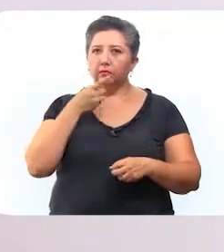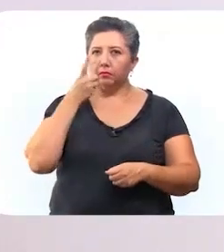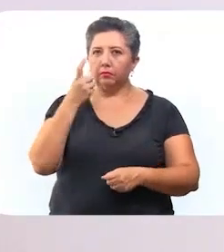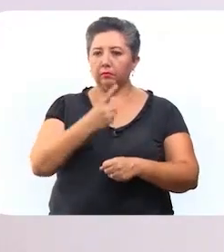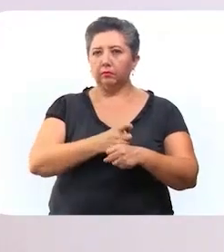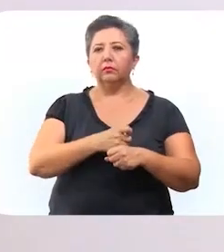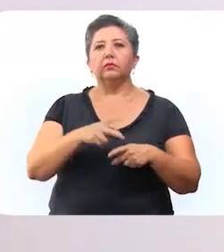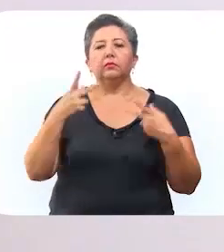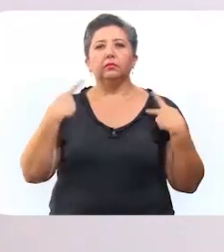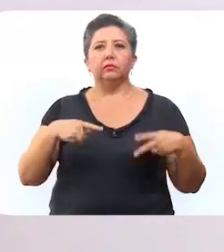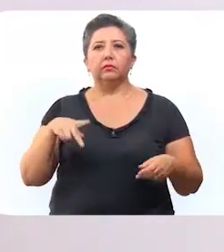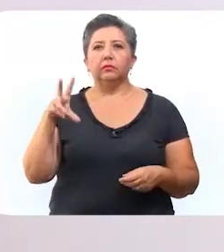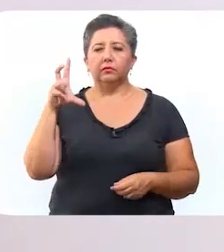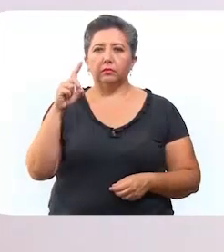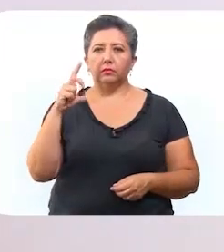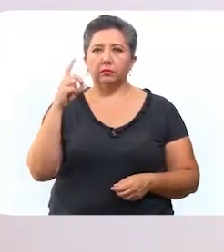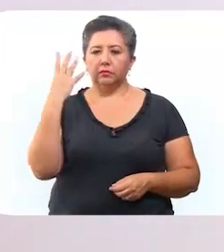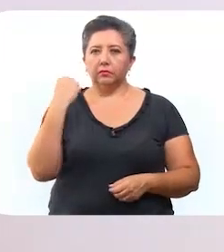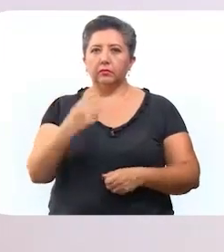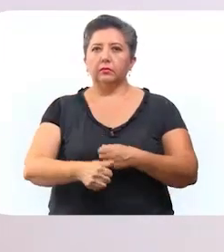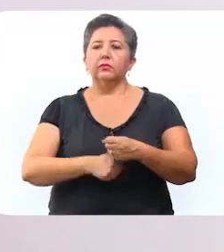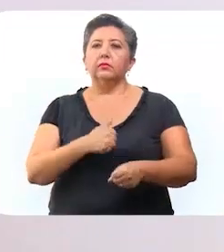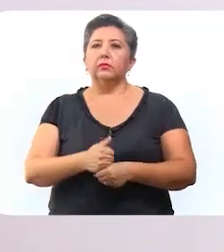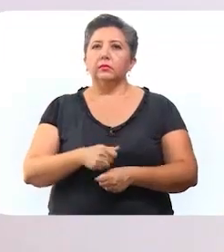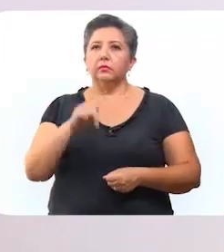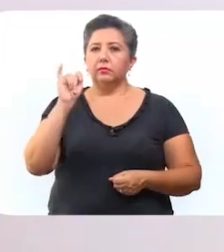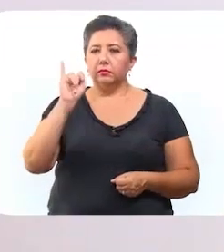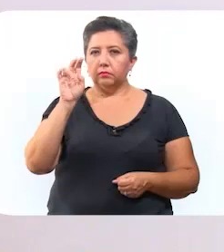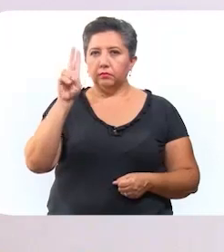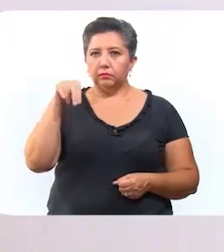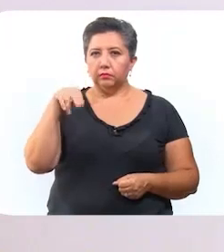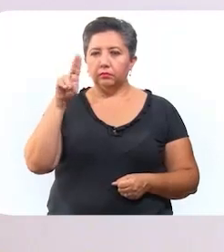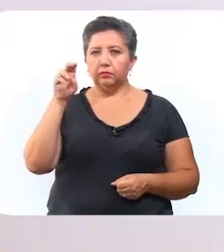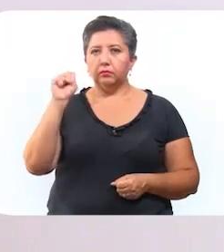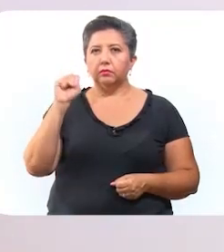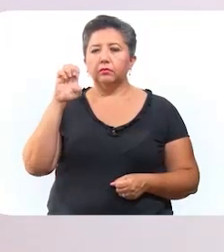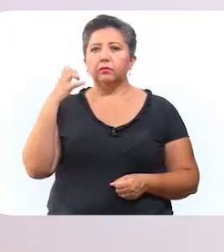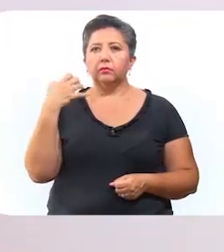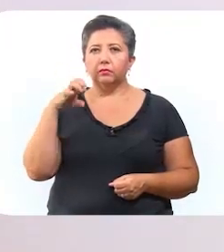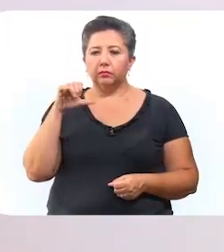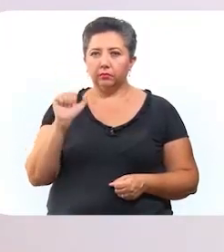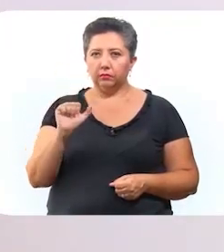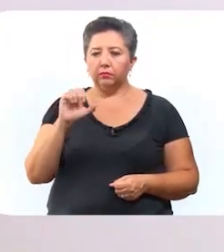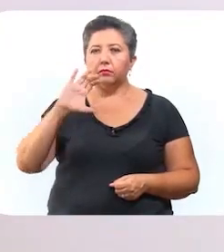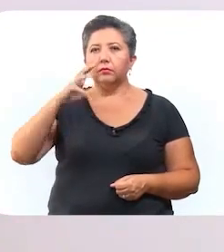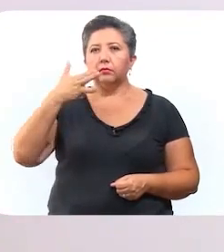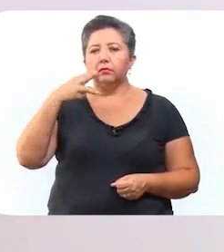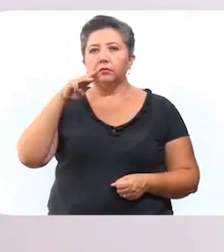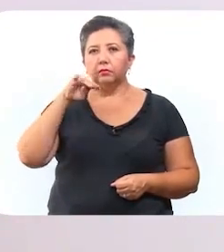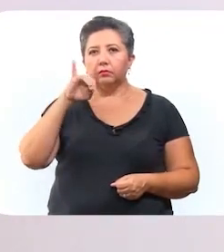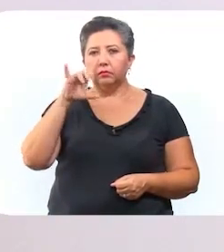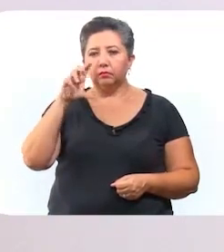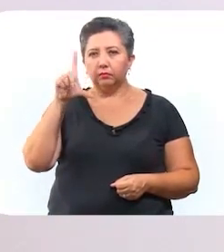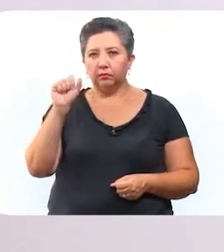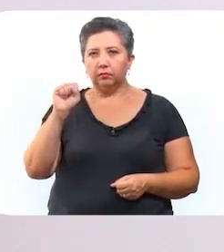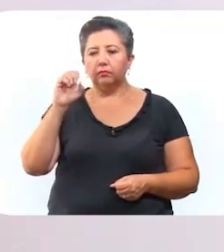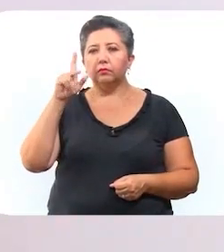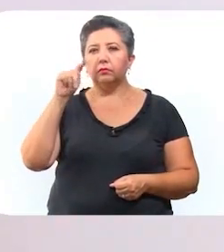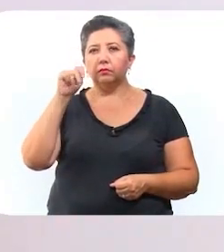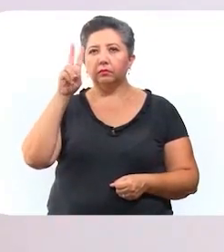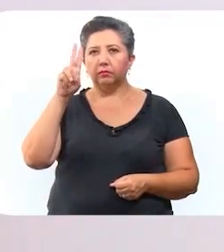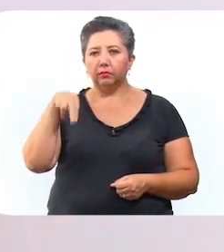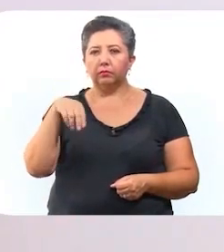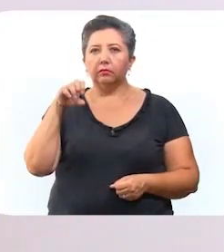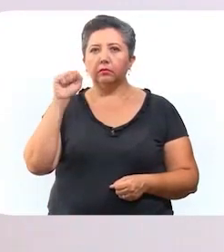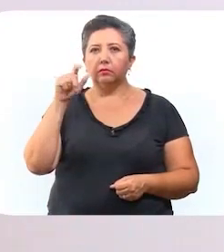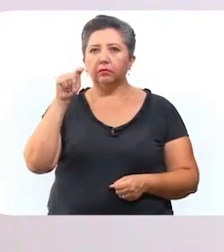la primera dosis para personas de 30 a 39 años en Tinum, Tequit, Sellé, Jomún, Chichimilá, Buxots, Celestún,